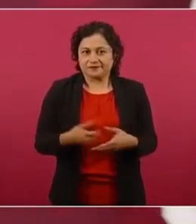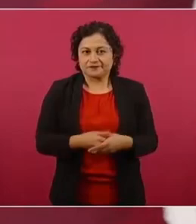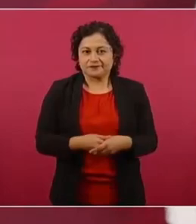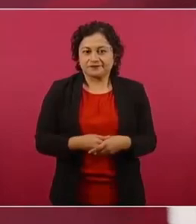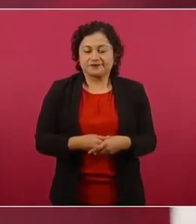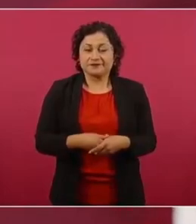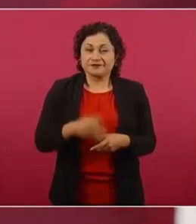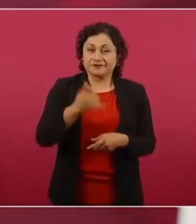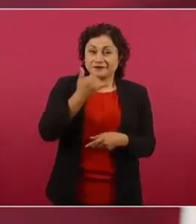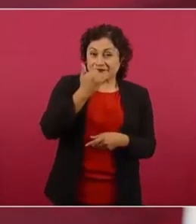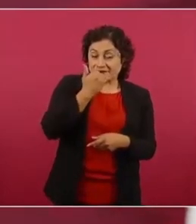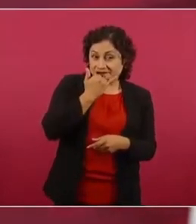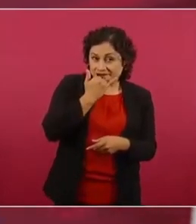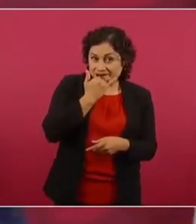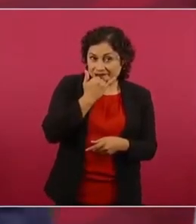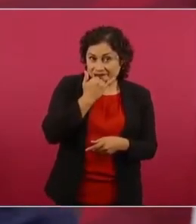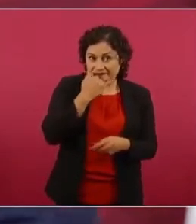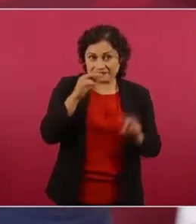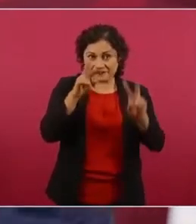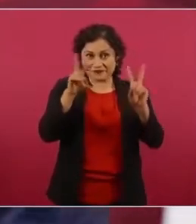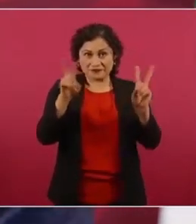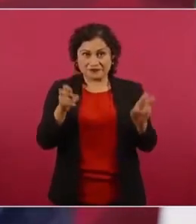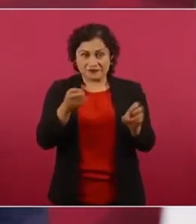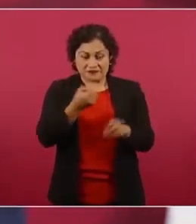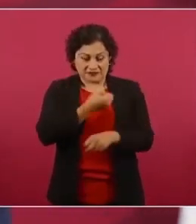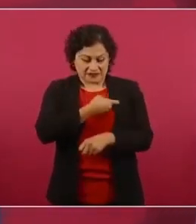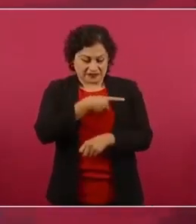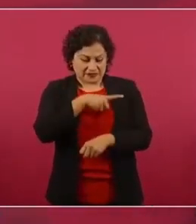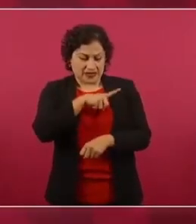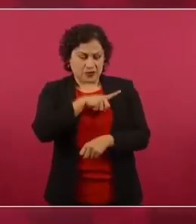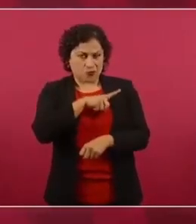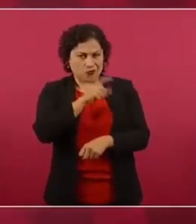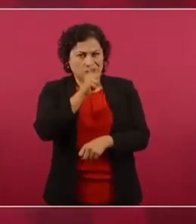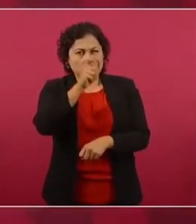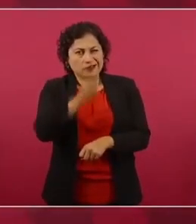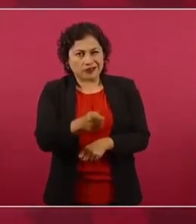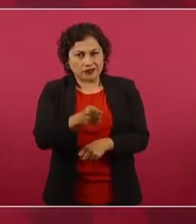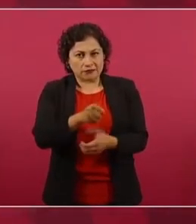¿Qué no la salud? ¿Es un derecho humano?